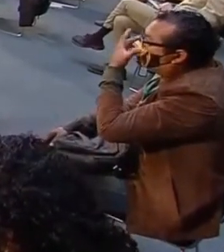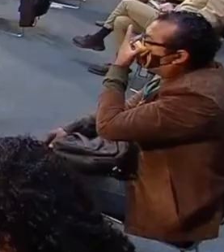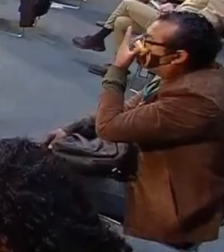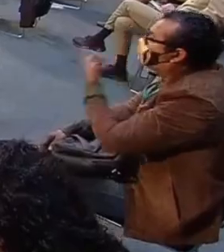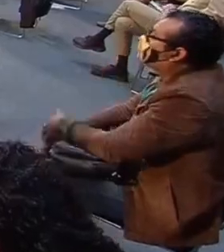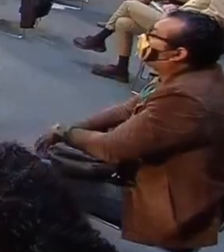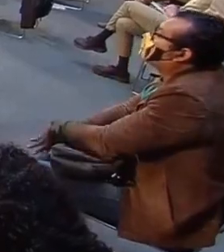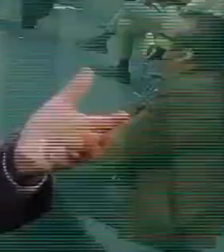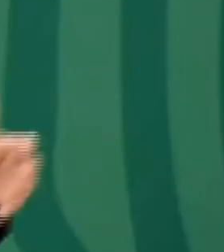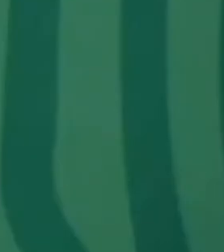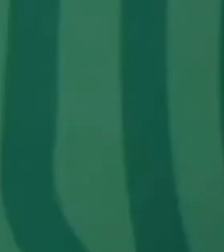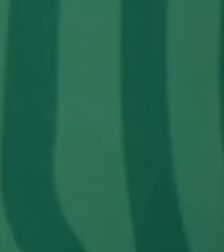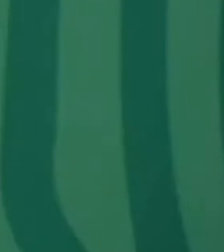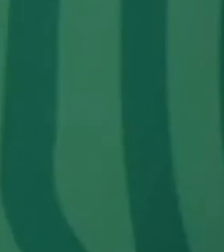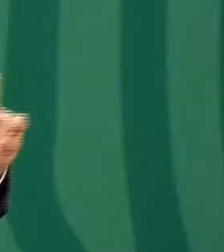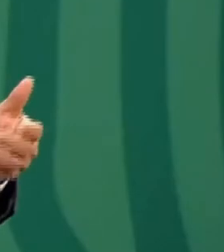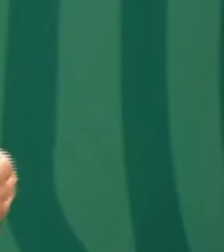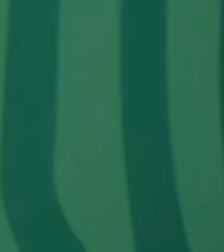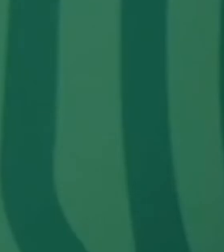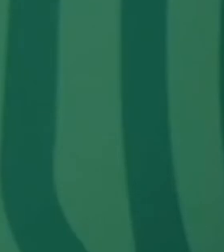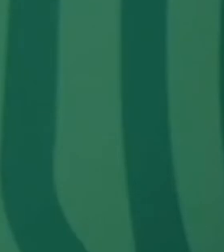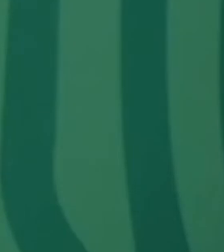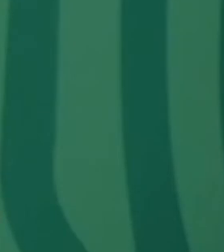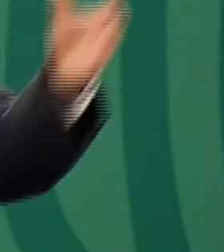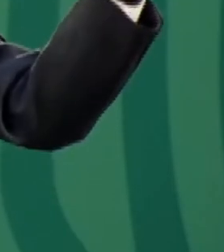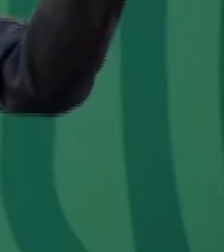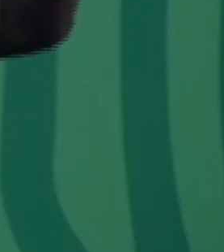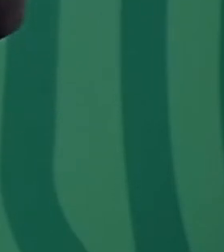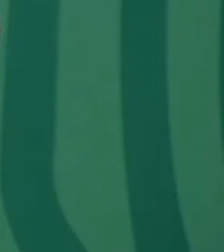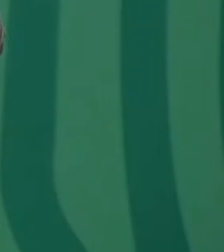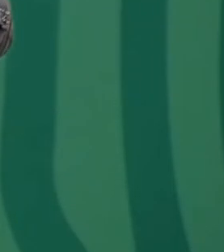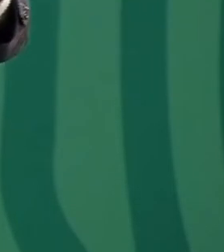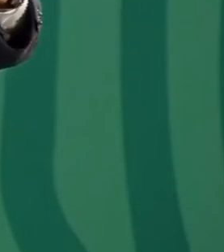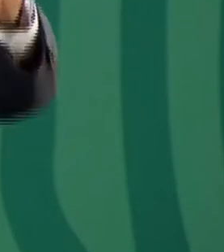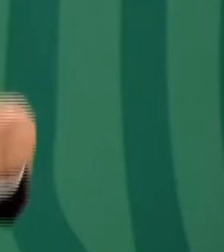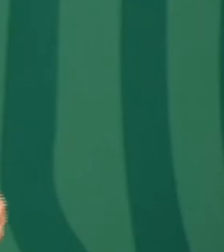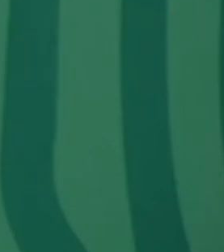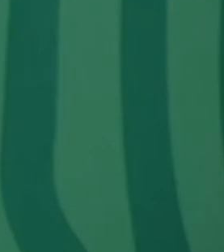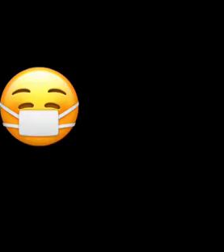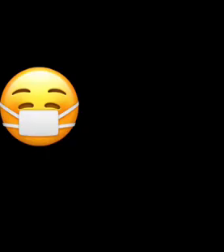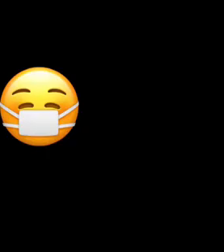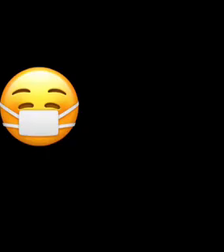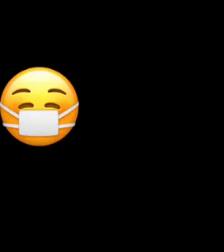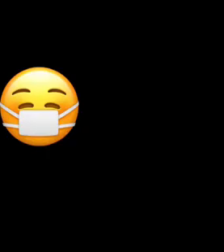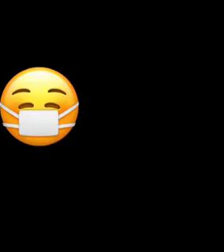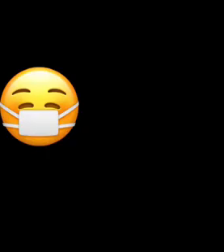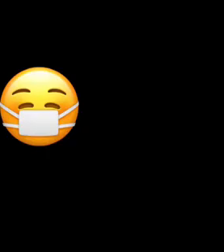Nadie. Al contrario, todo ese dinero para el pueblo.